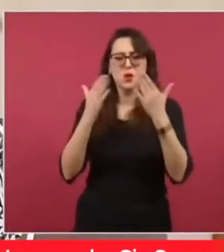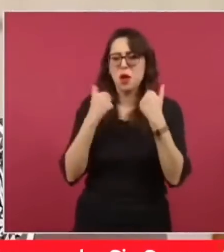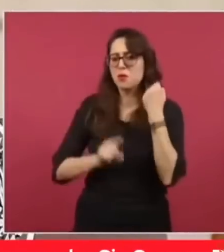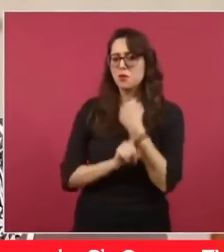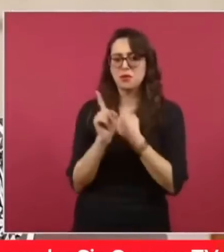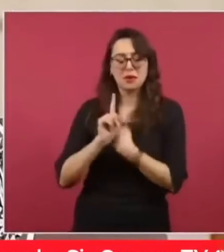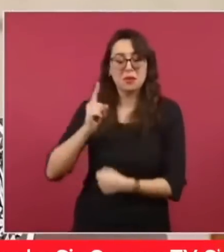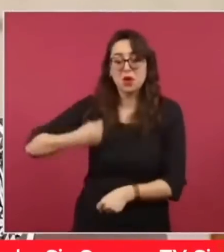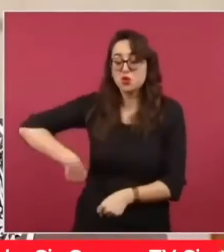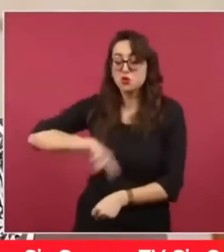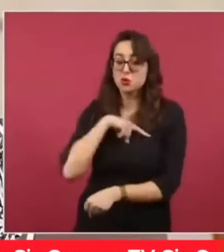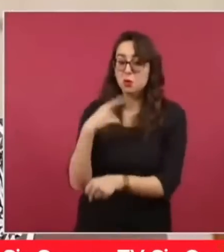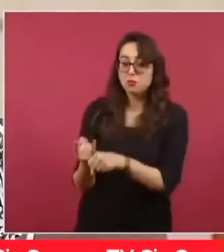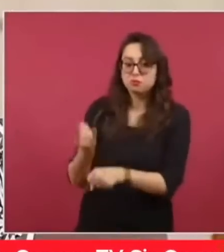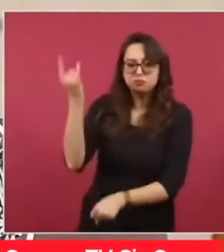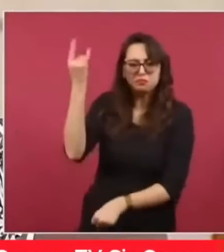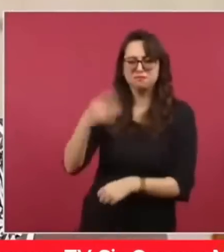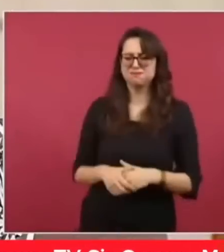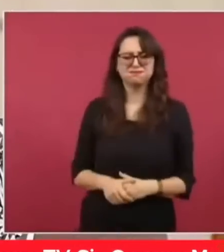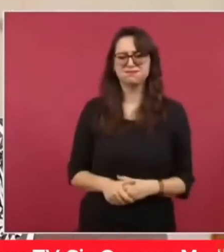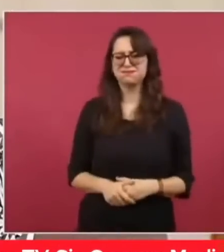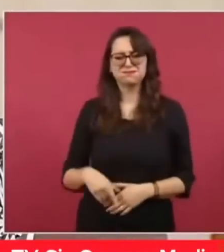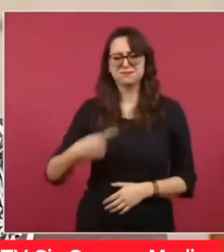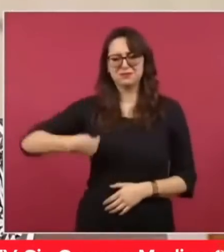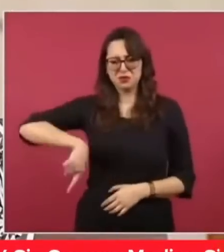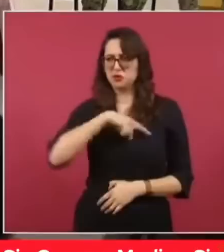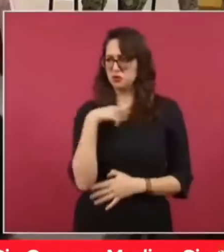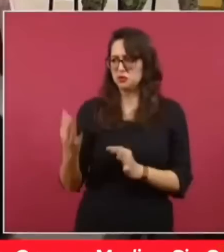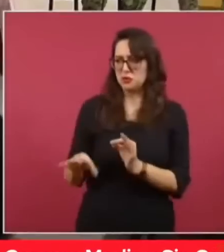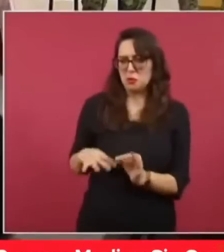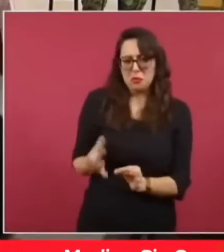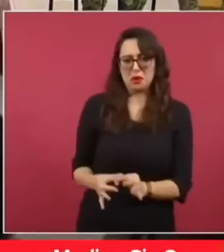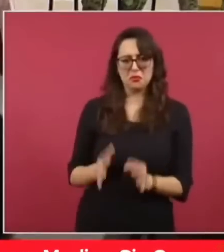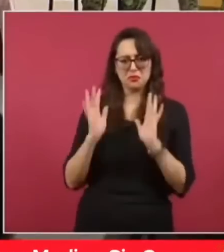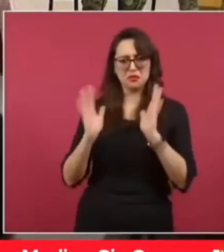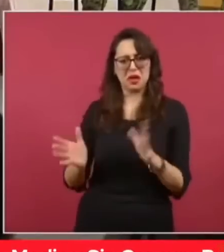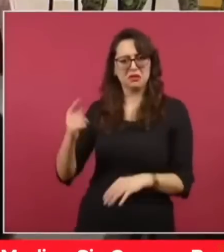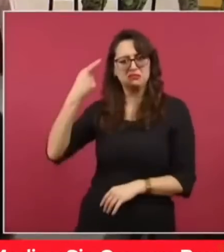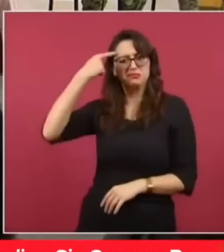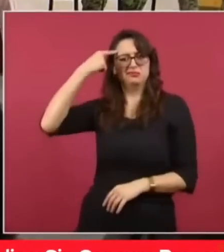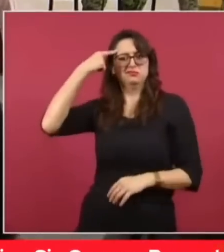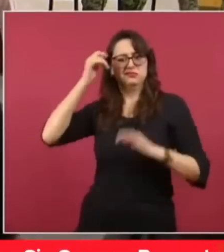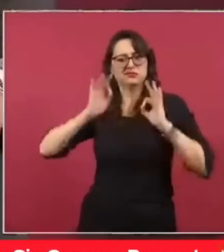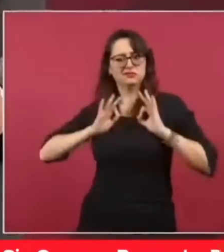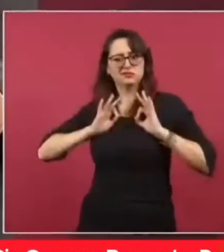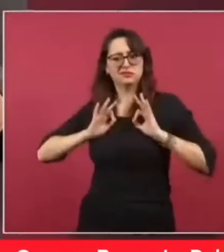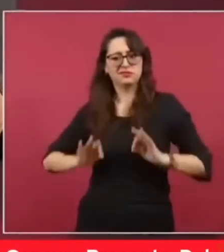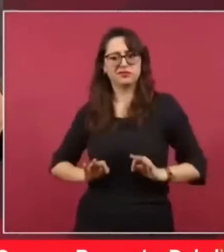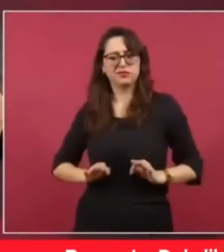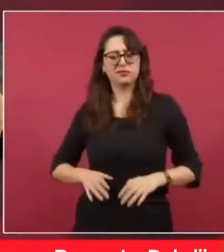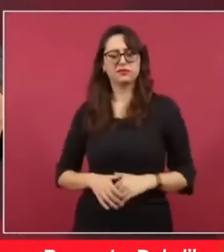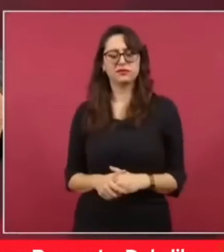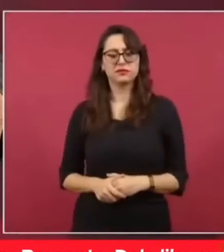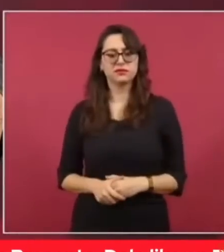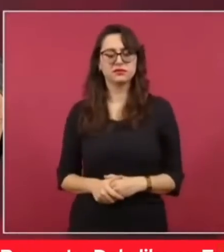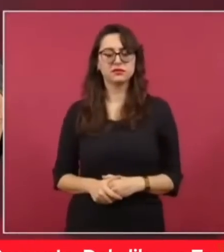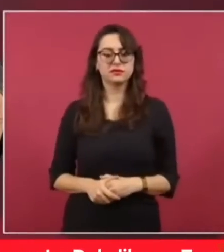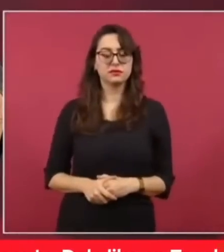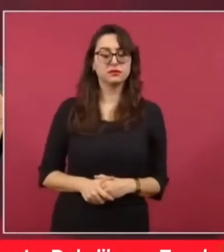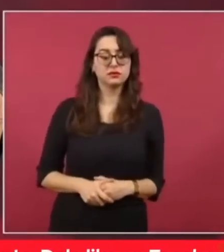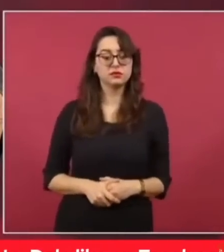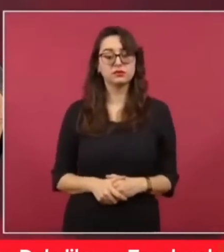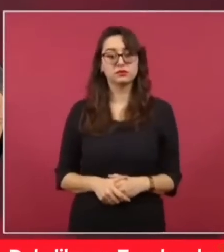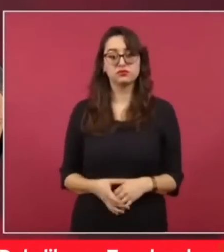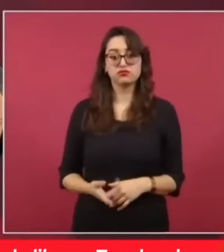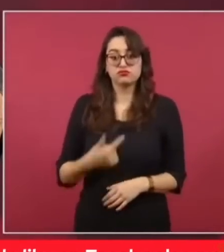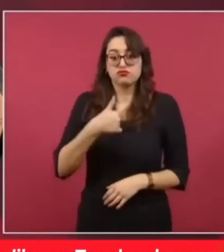cumplir, porque no tenemos ningún problema de conciencia. O sea, yo lo que estoy tratando